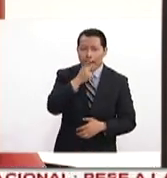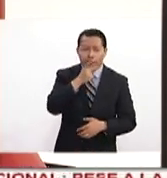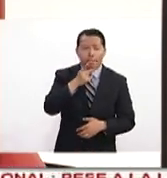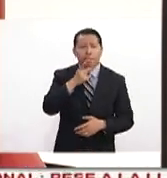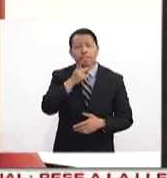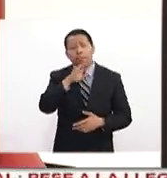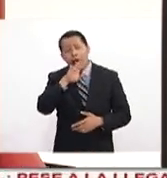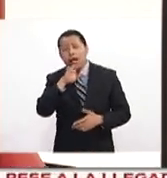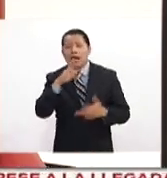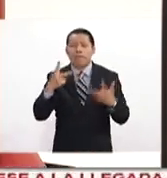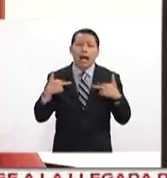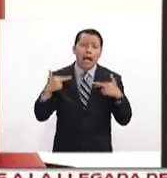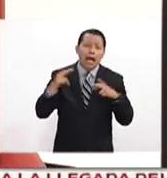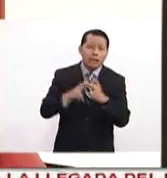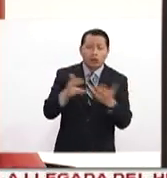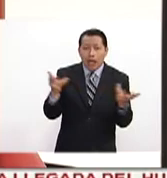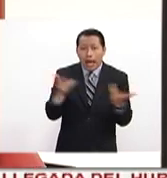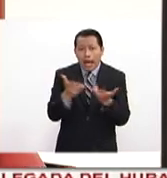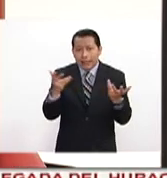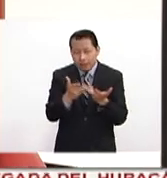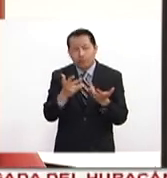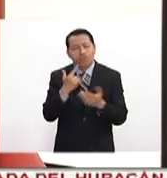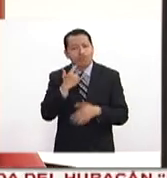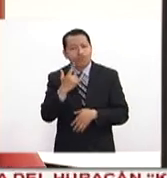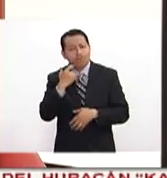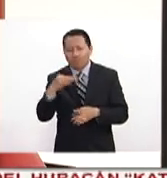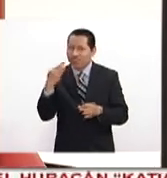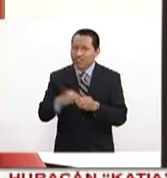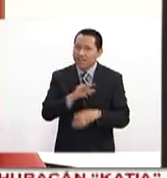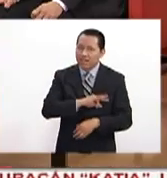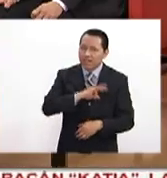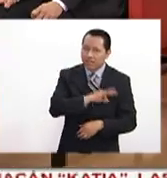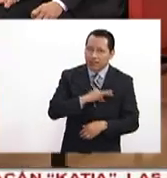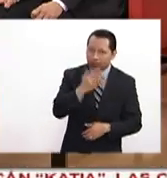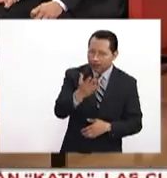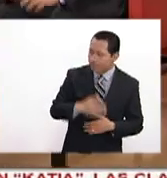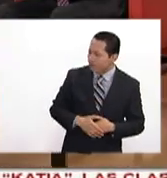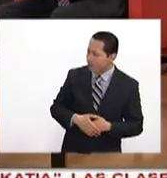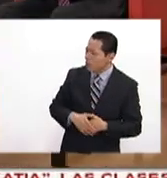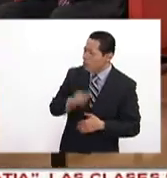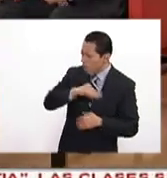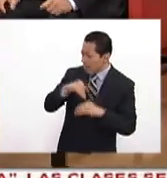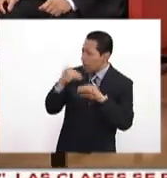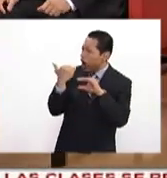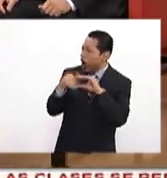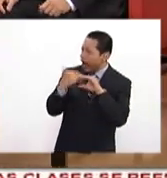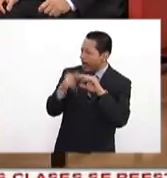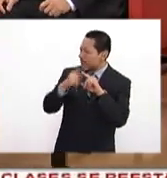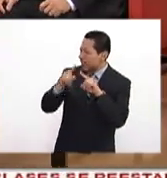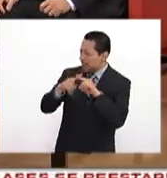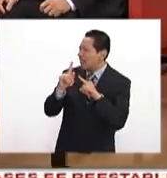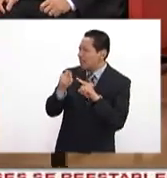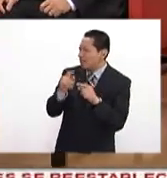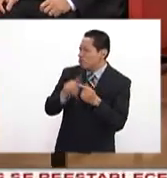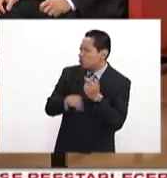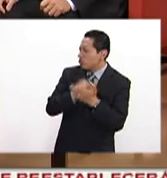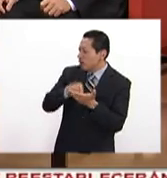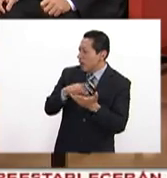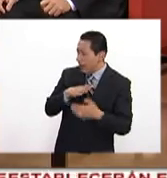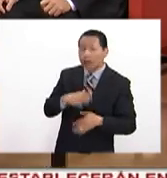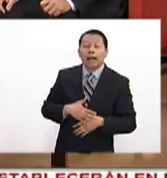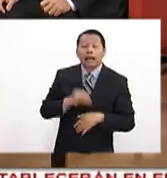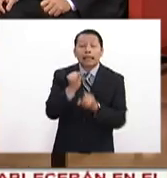los maestros y hay que seguir realizando Rápidamente, esfuerzos. repítenos la dirección de correo electrónico para revisar toda esta información. Sí, por supuesto,